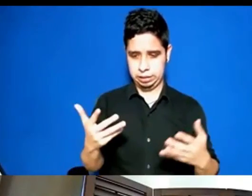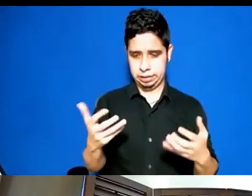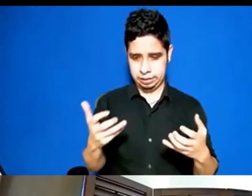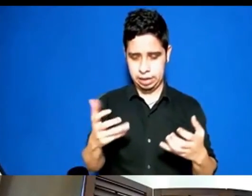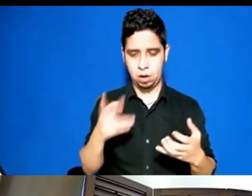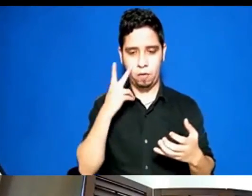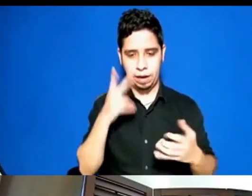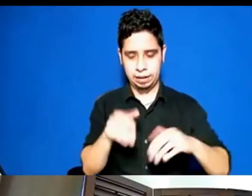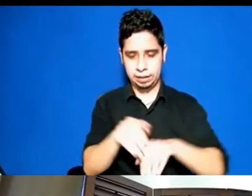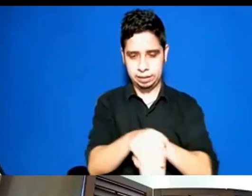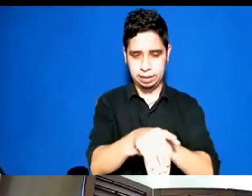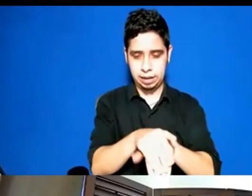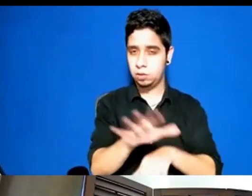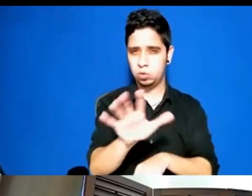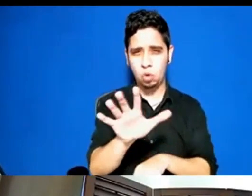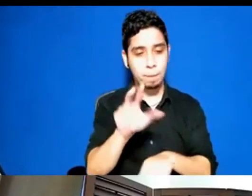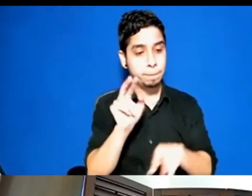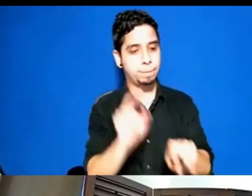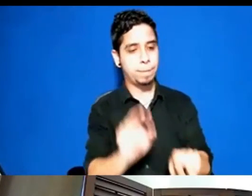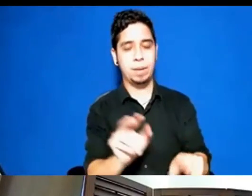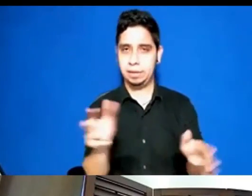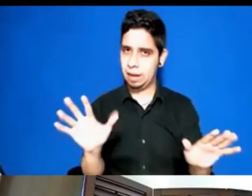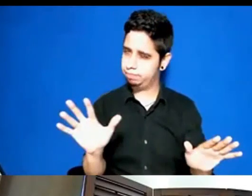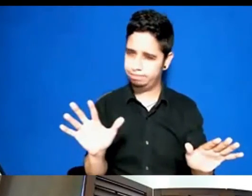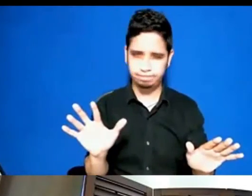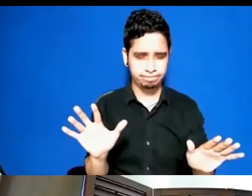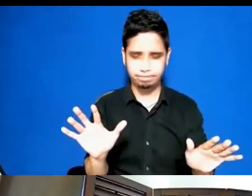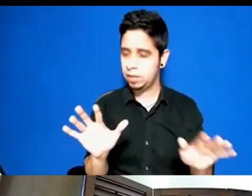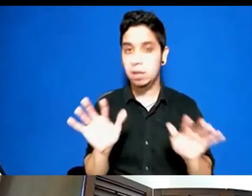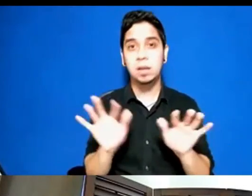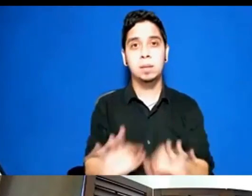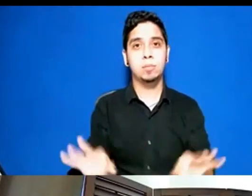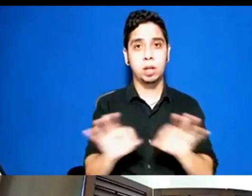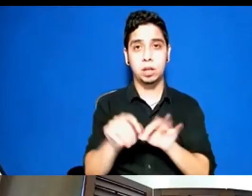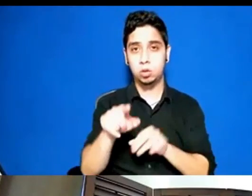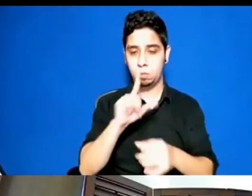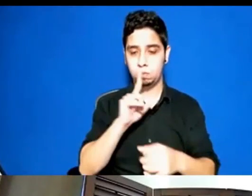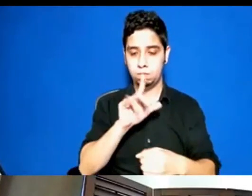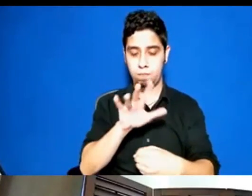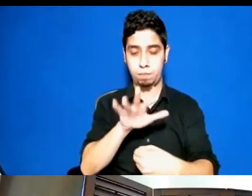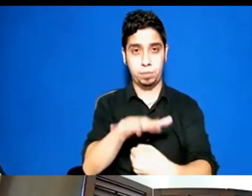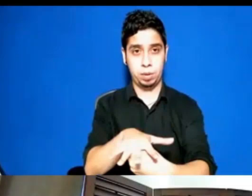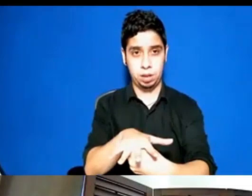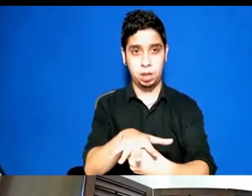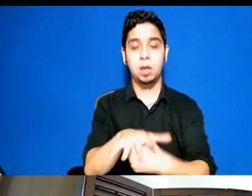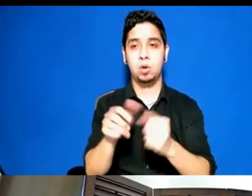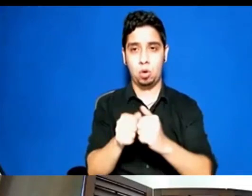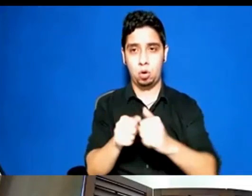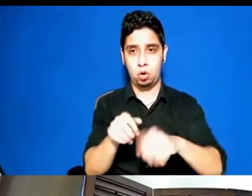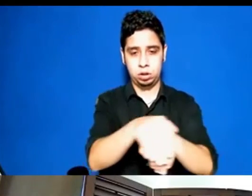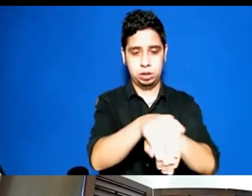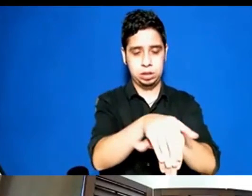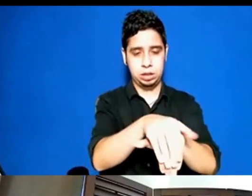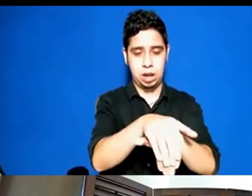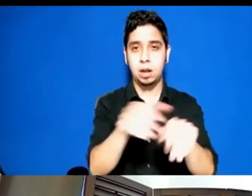tinglar, no. No es que usted quiera ir a ver una tinglar, es que usted se tiene que comprometer con las tinglares, con